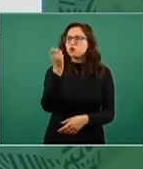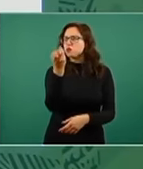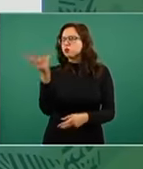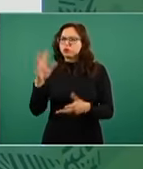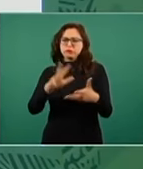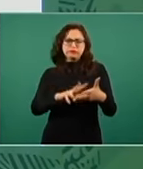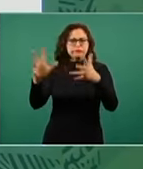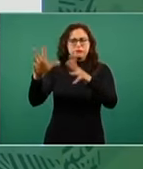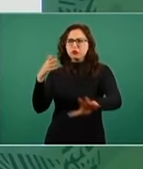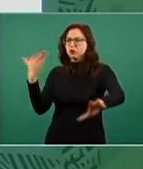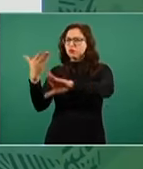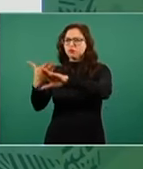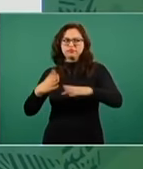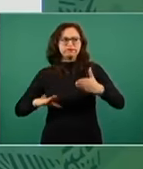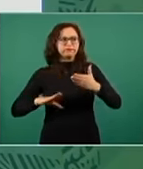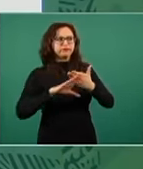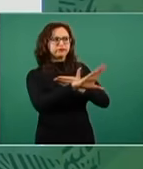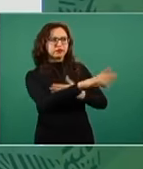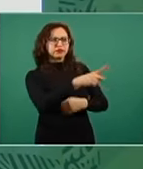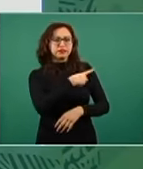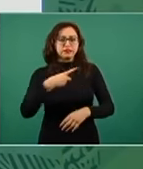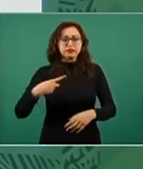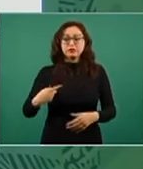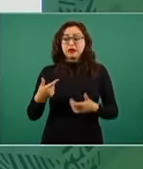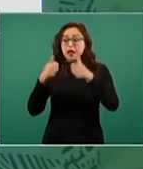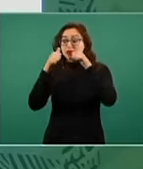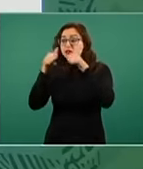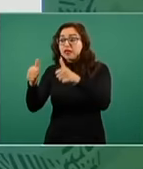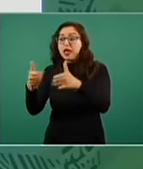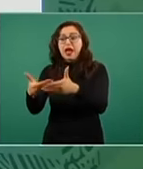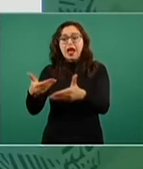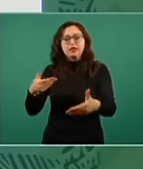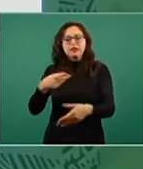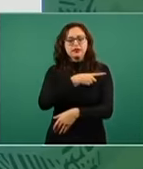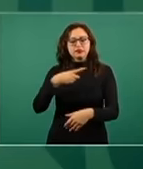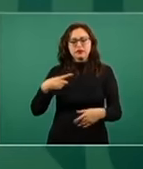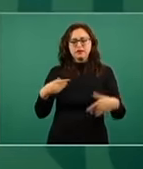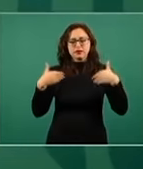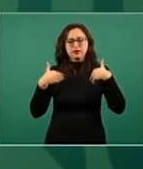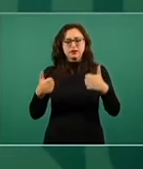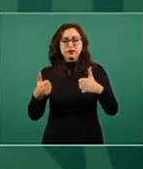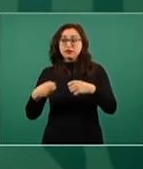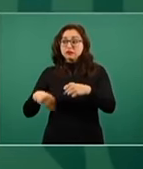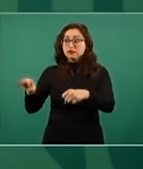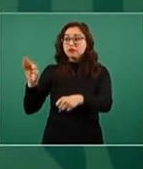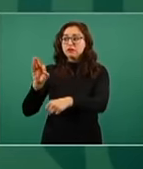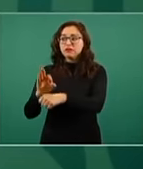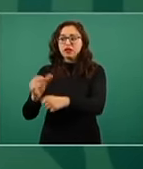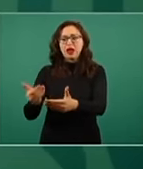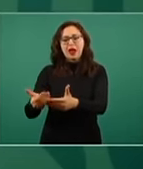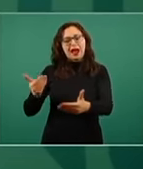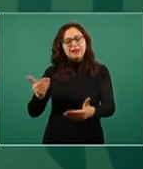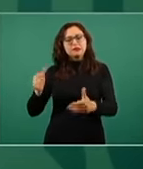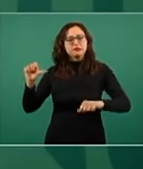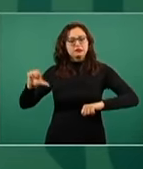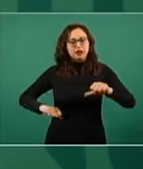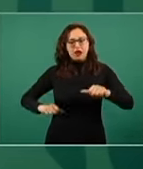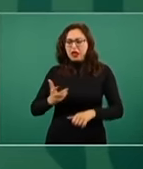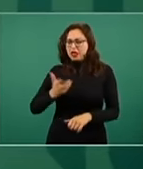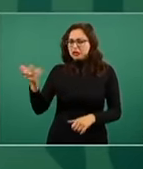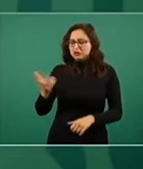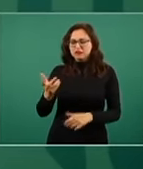atender hay que entender, para defender hay que actuar, tomar decisiones firmes, hacer